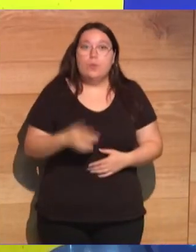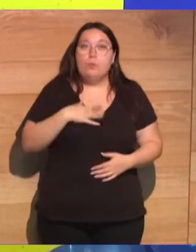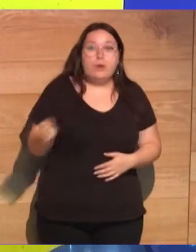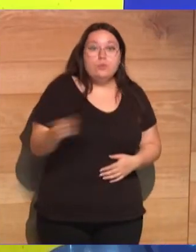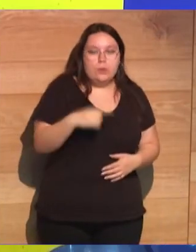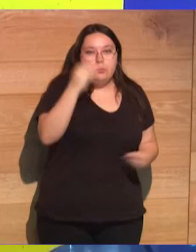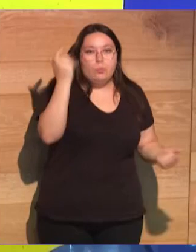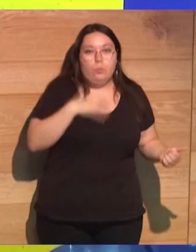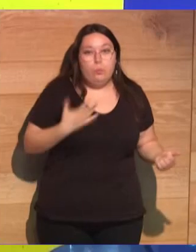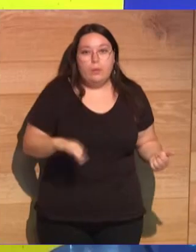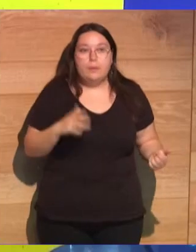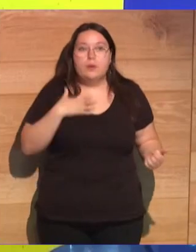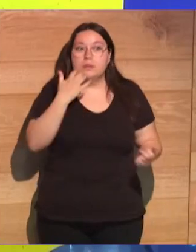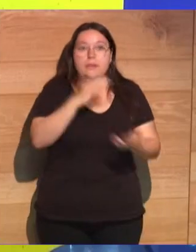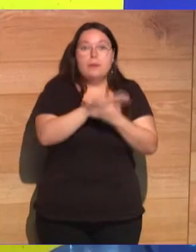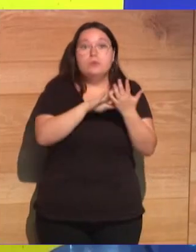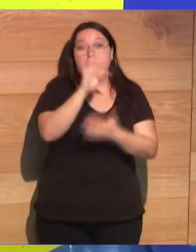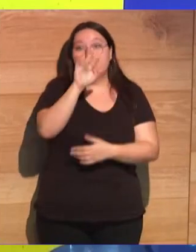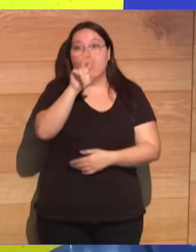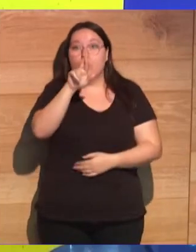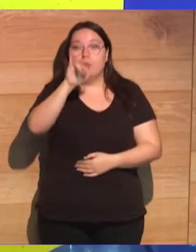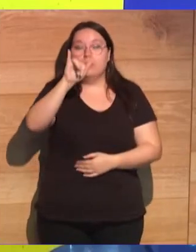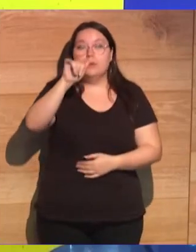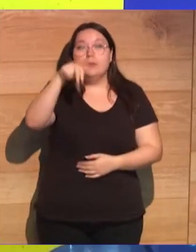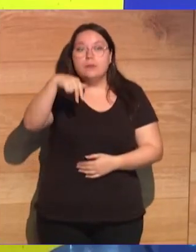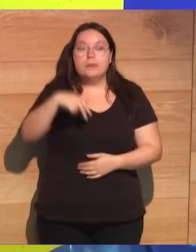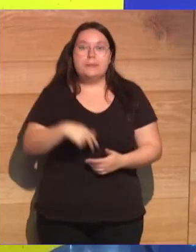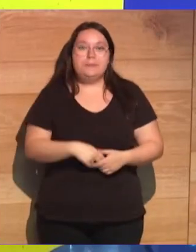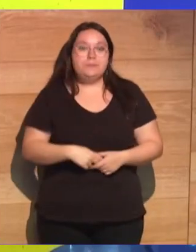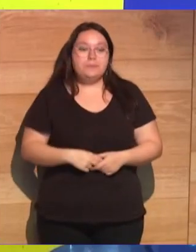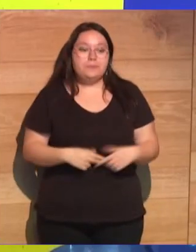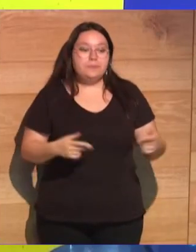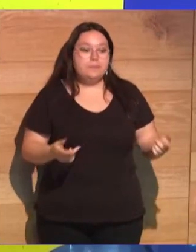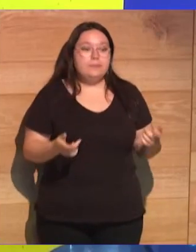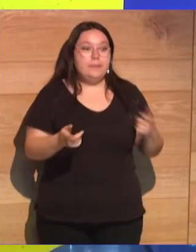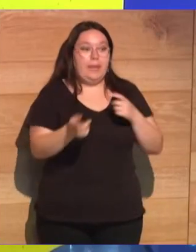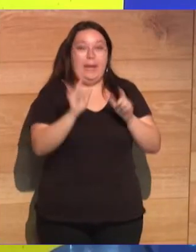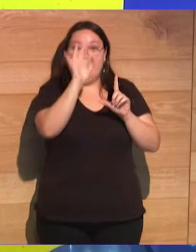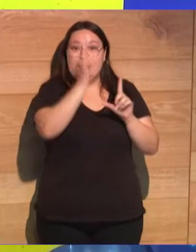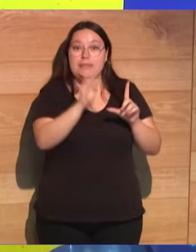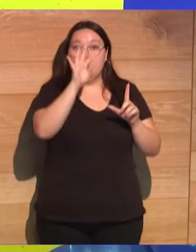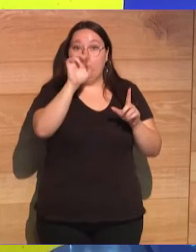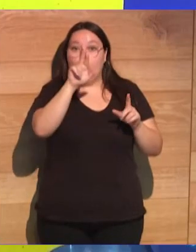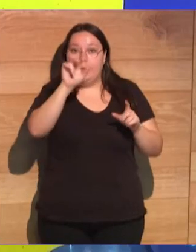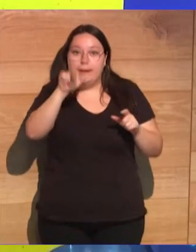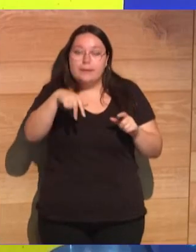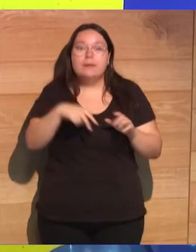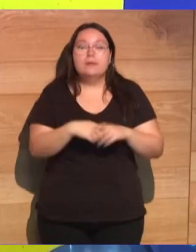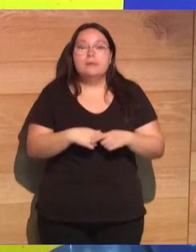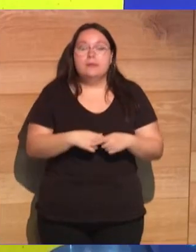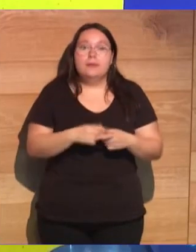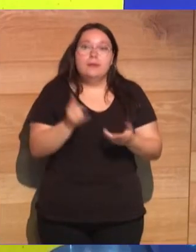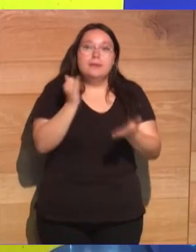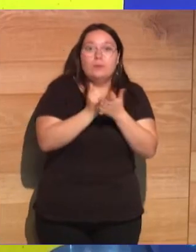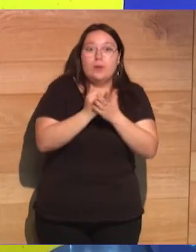sí, o vosotros sí, pero cuando hablamos de Turing, posiblemente conozcan lo que se llama el test de Turing, que consiste en simular,